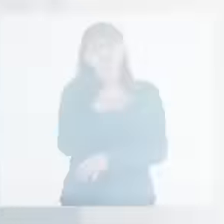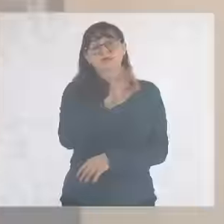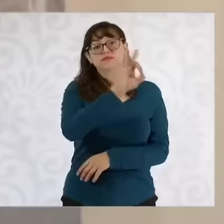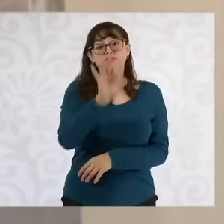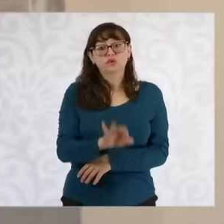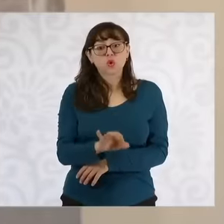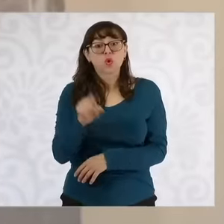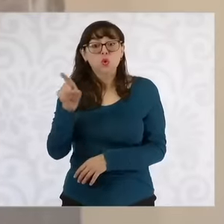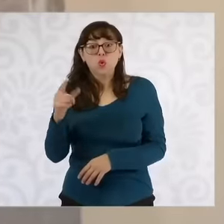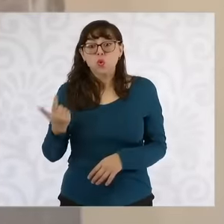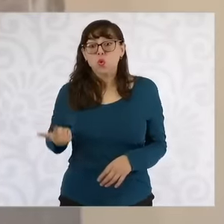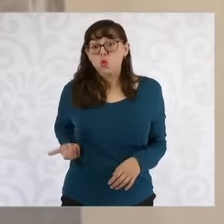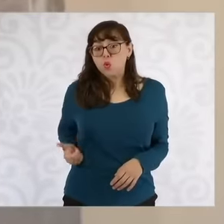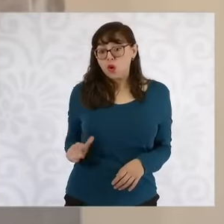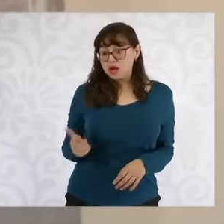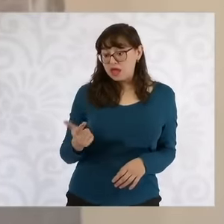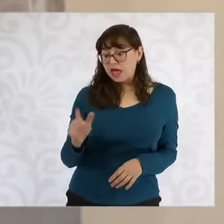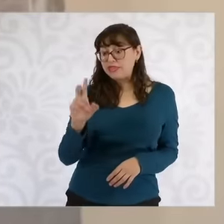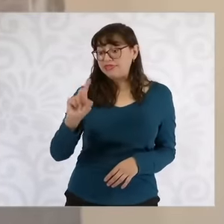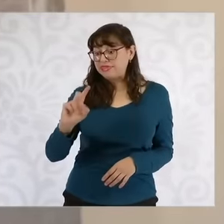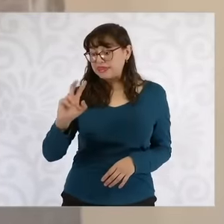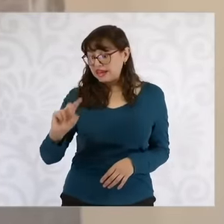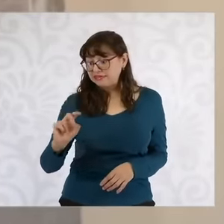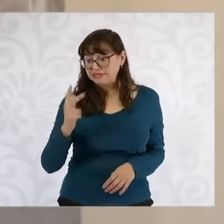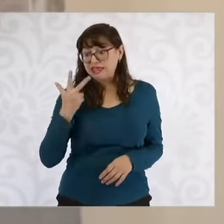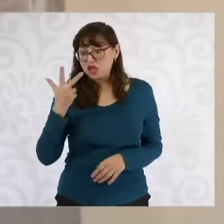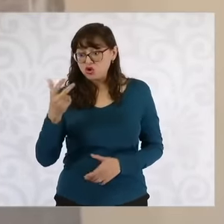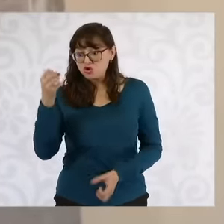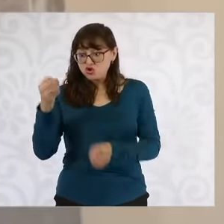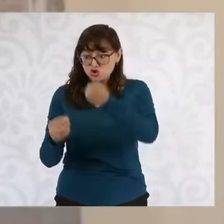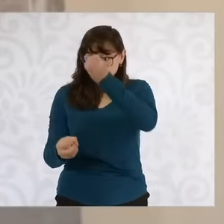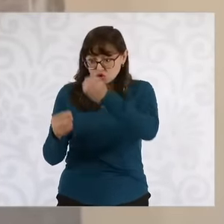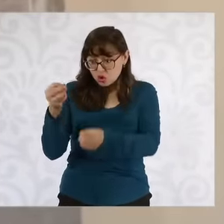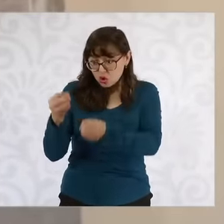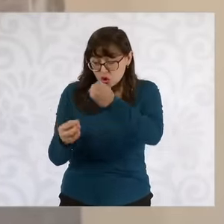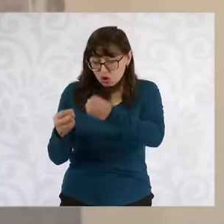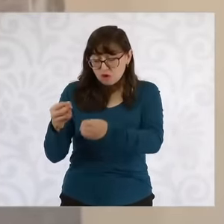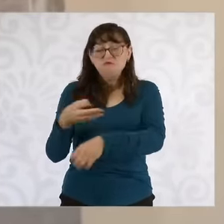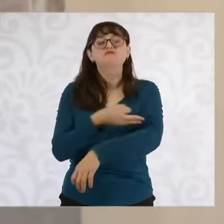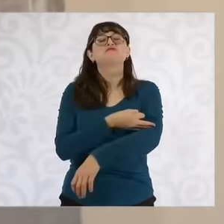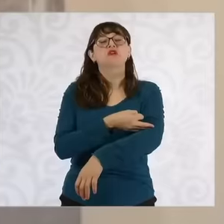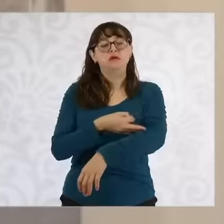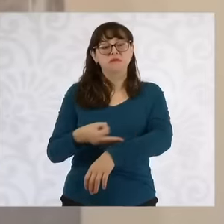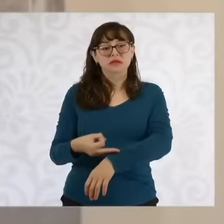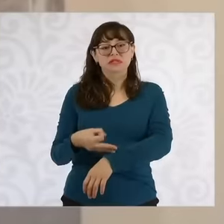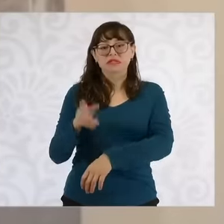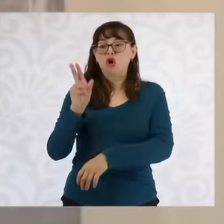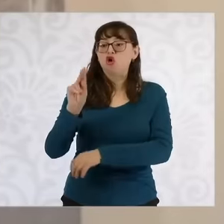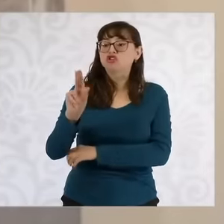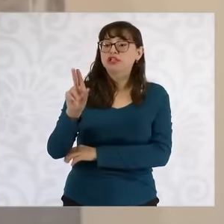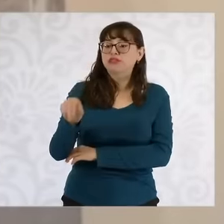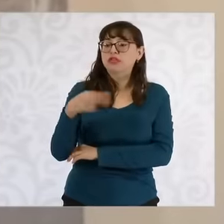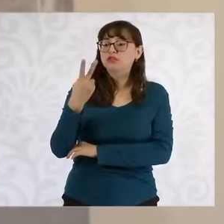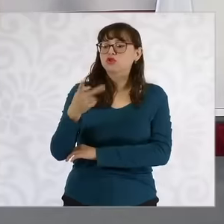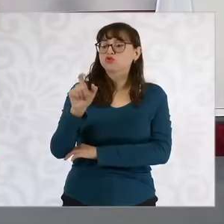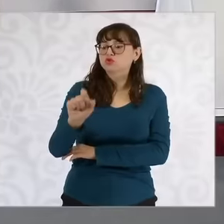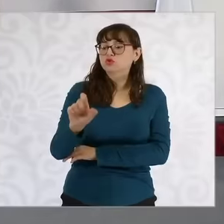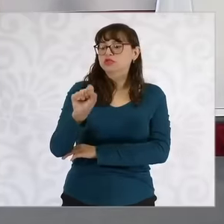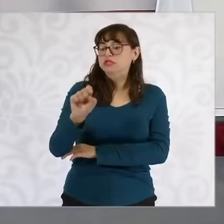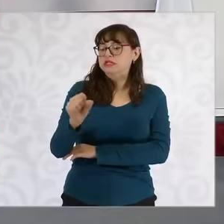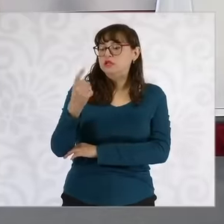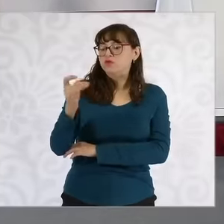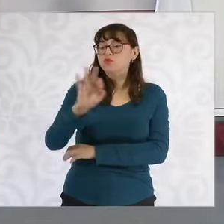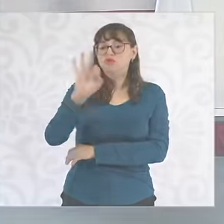Bajo este tenor, hoy la presidenta de México dio a conocer este cochinero que aún tiene el Poder Judicial, y por